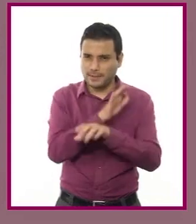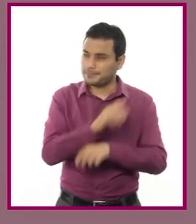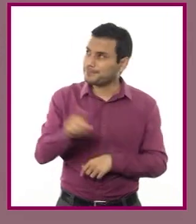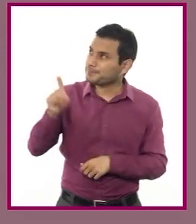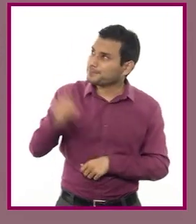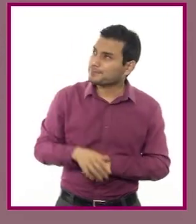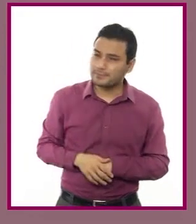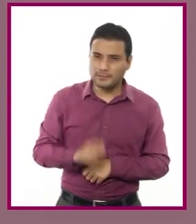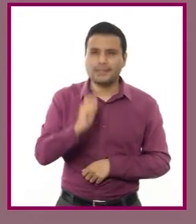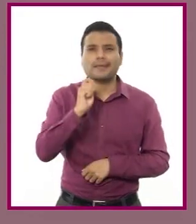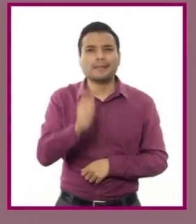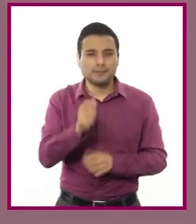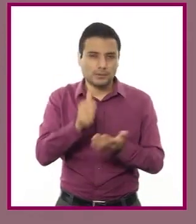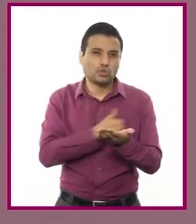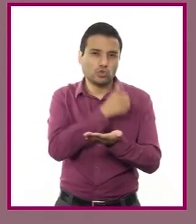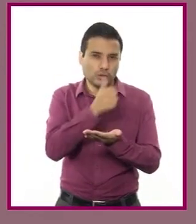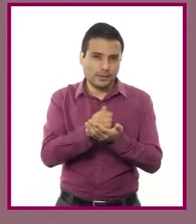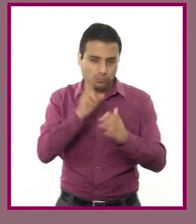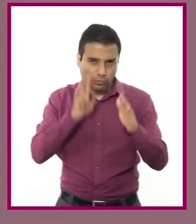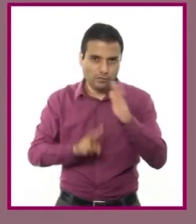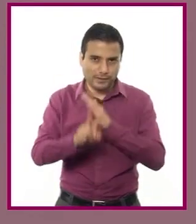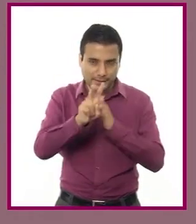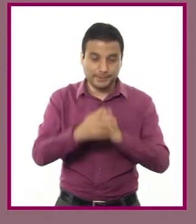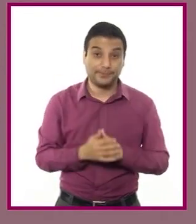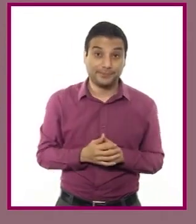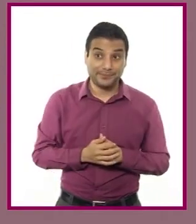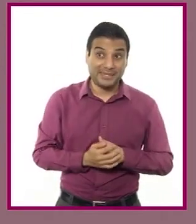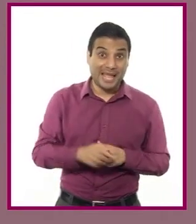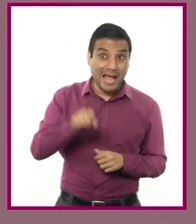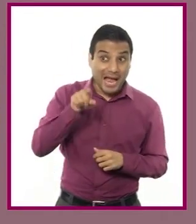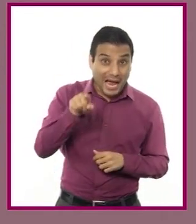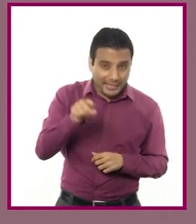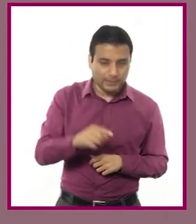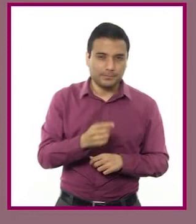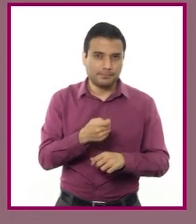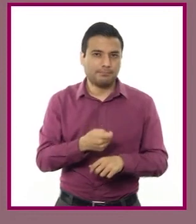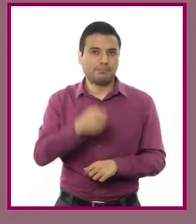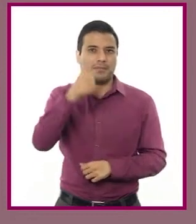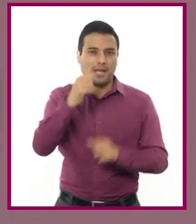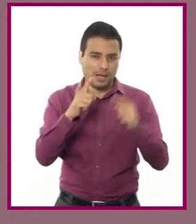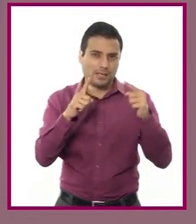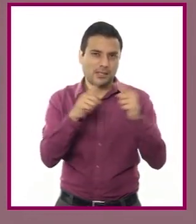significa la ciudad del profeta. Ahí fundó la primera mezquita.